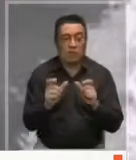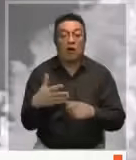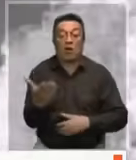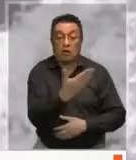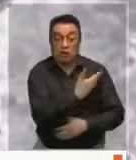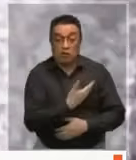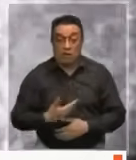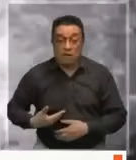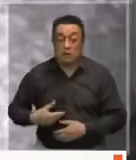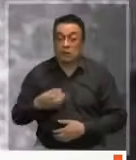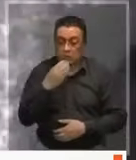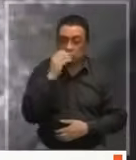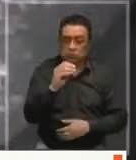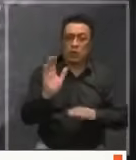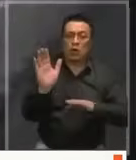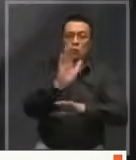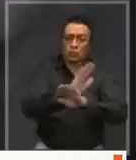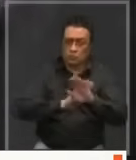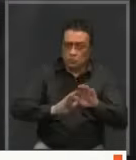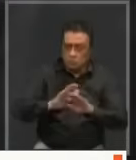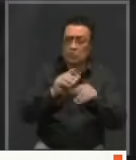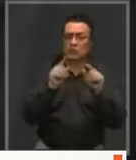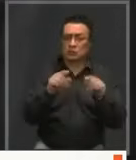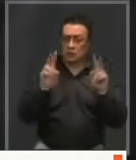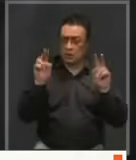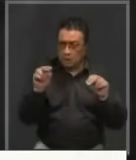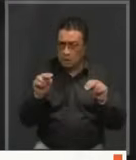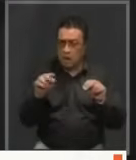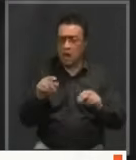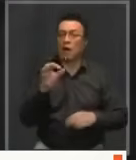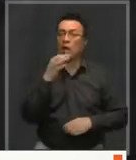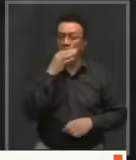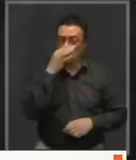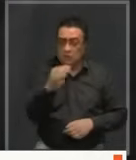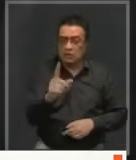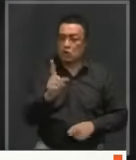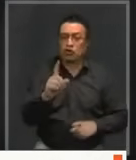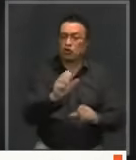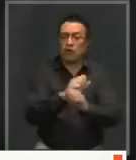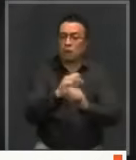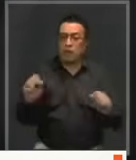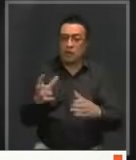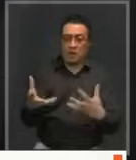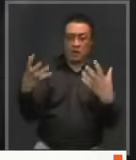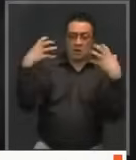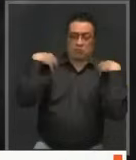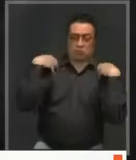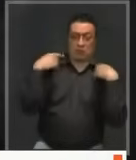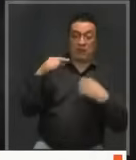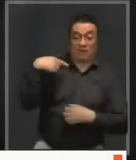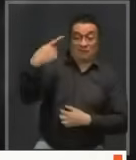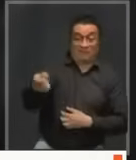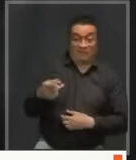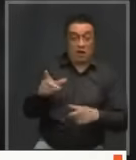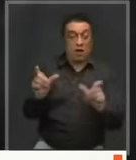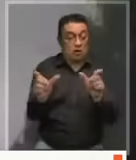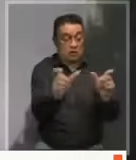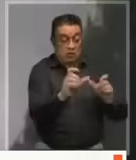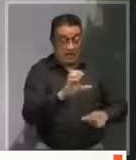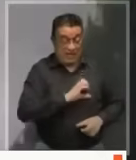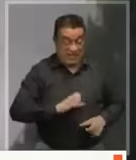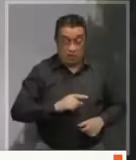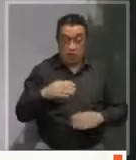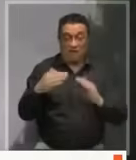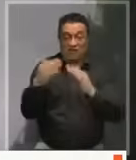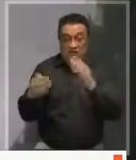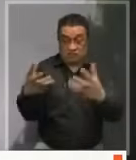llaman a ser cuidadosos con la medida. Son enfáticos en señalar que no se puede endosar la responsabilidad del Estado a los